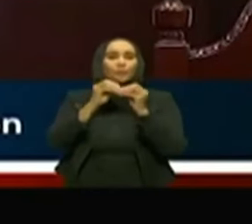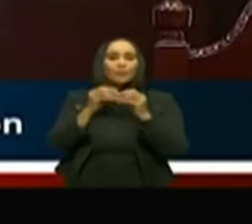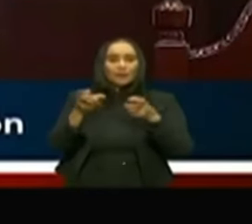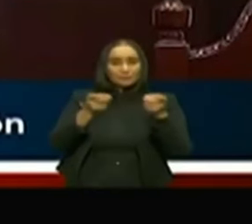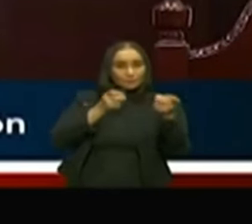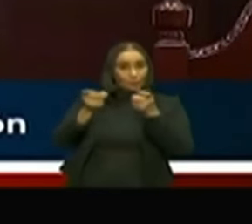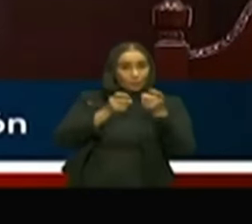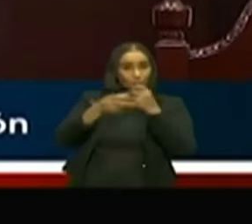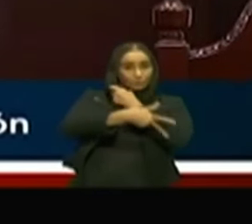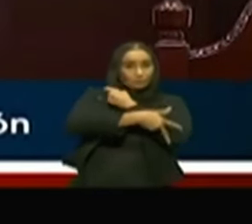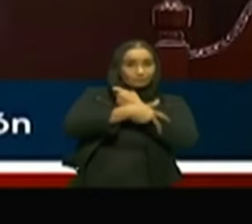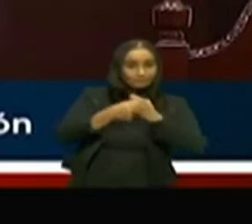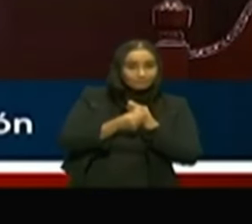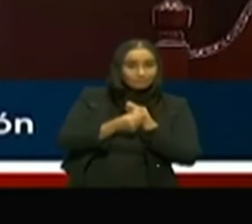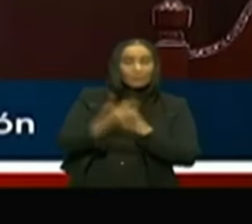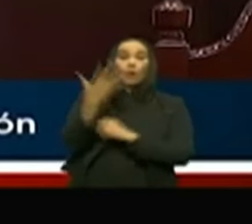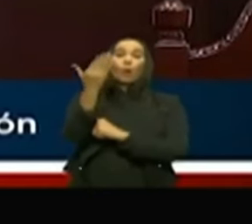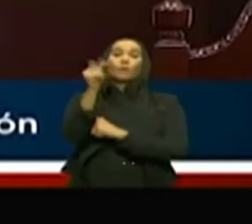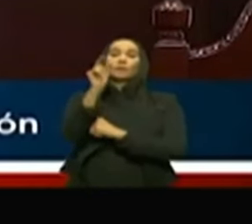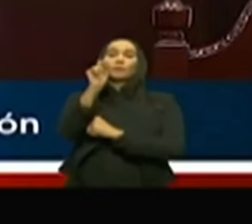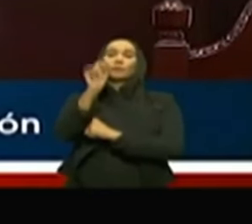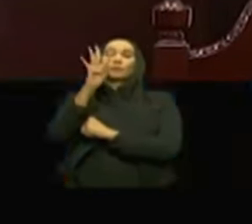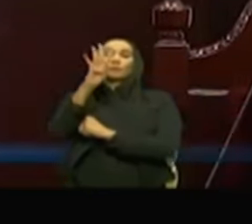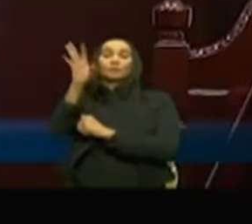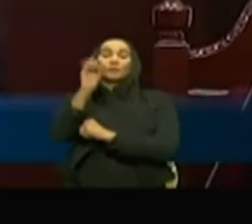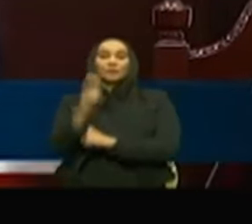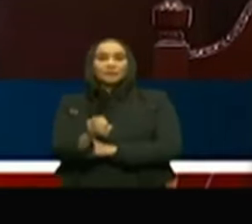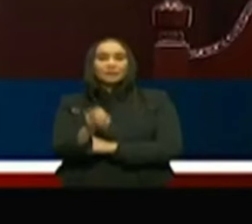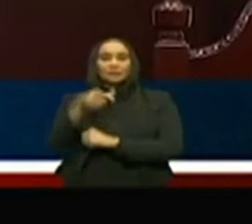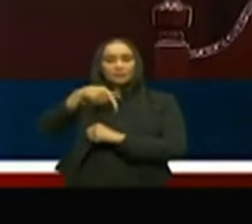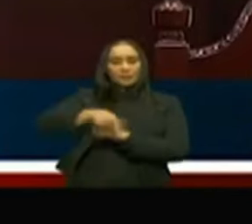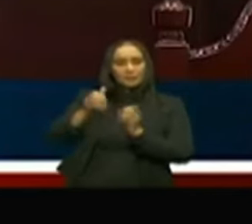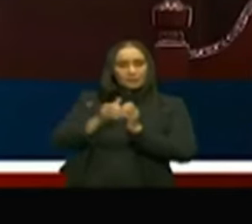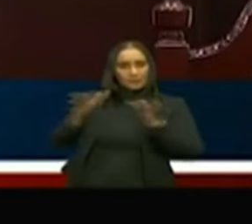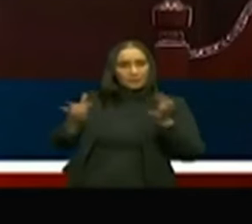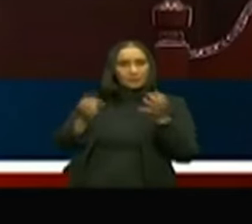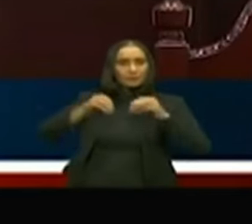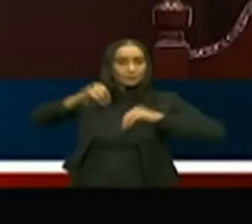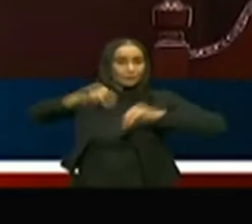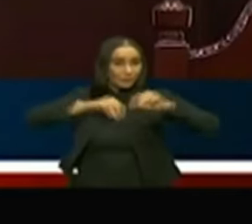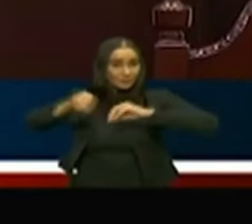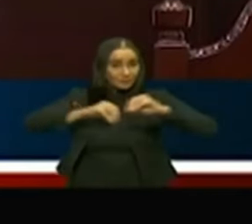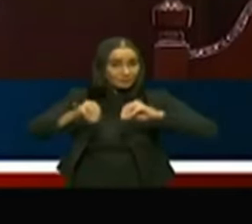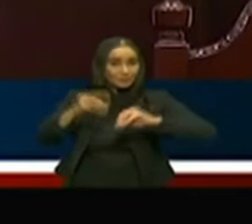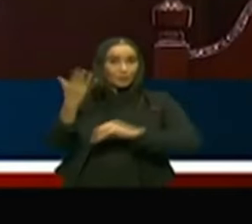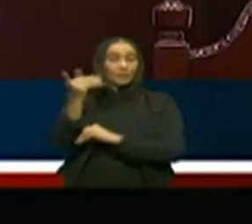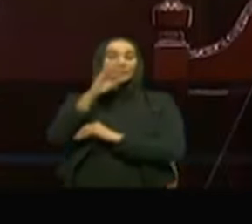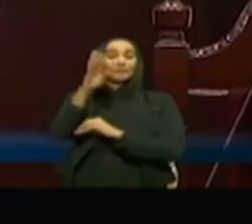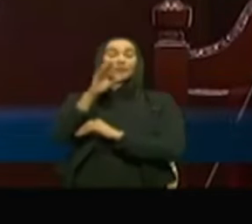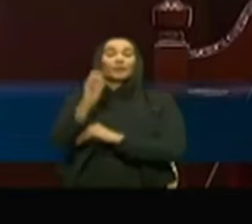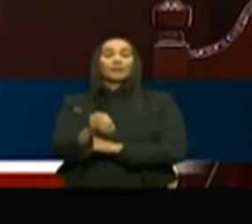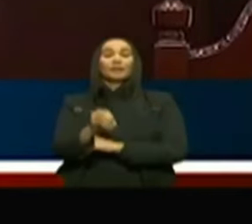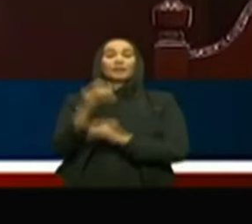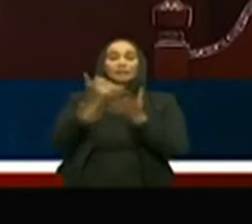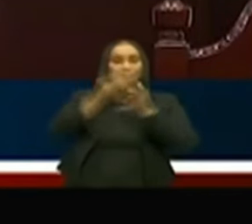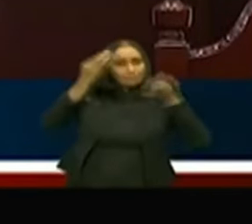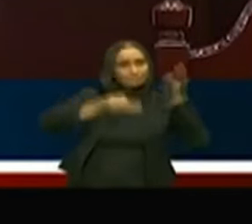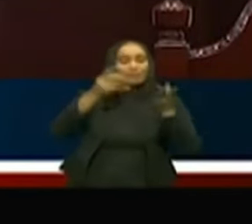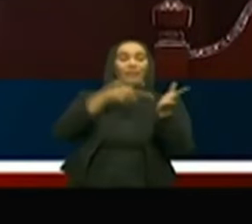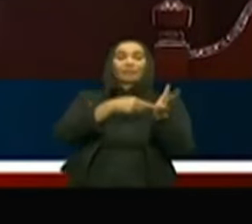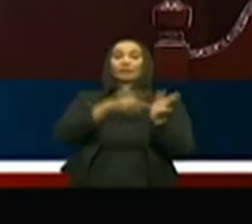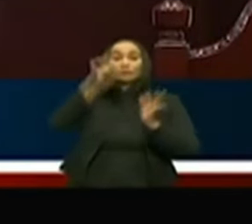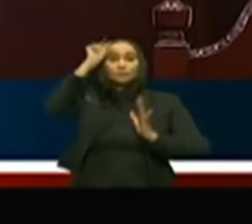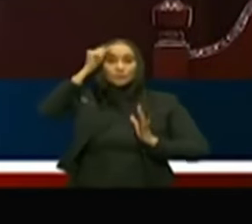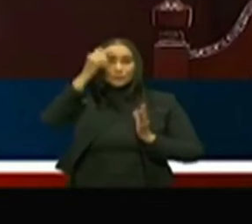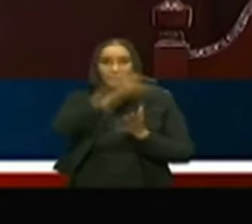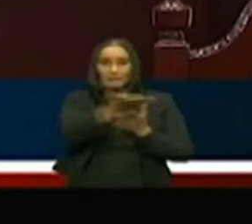control de la corrupción, un 15.4% nuestra apertura al comercio, otro 15% la legitimidad del